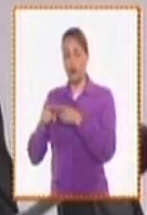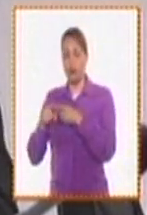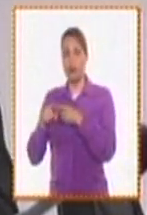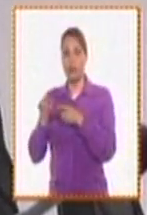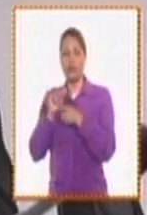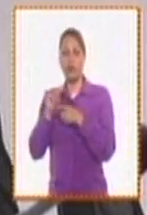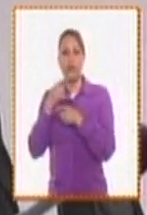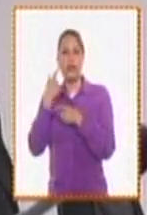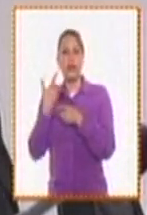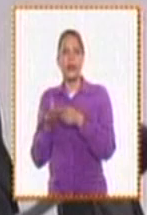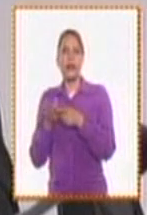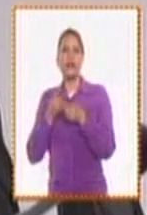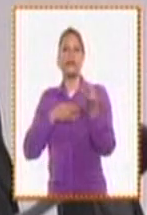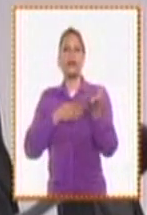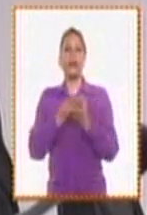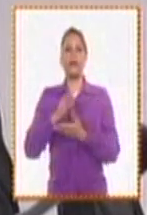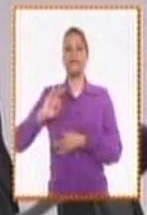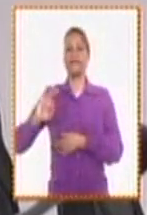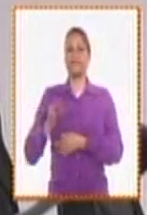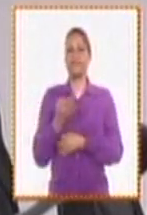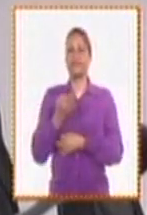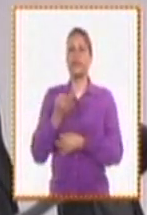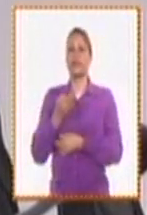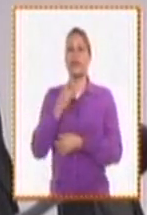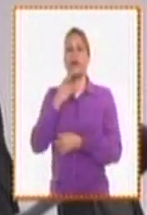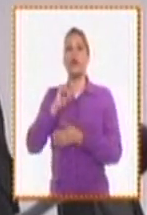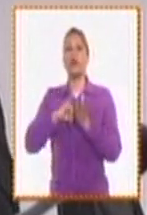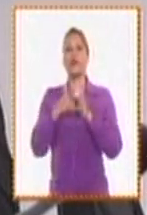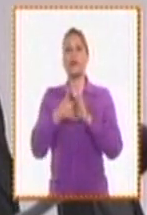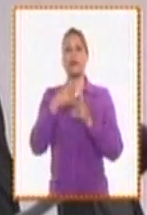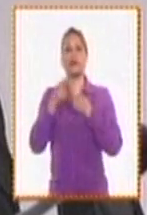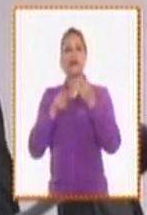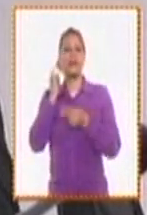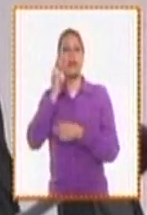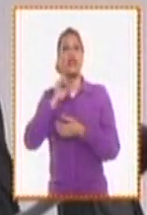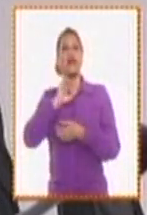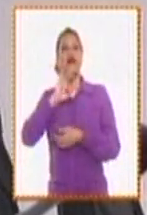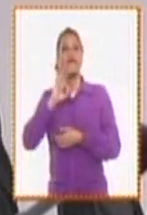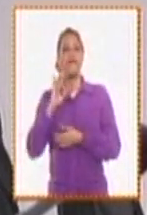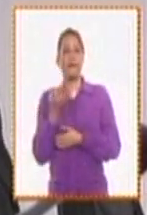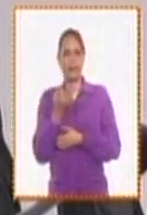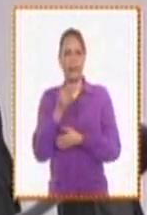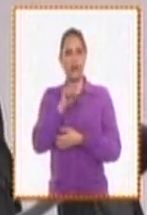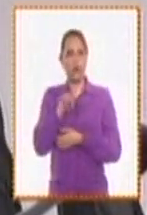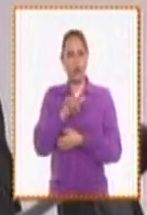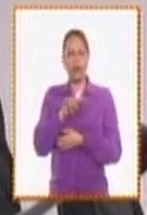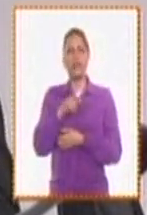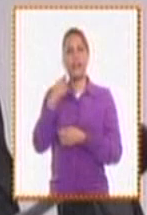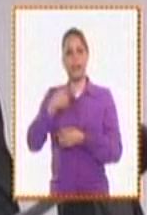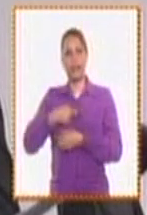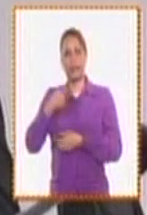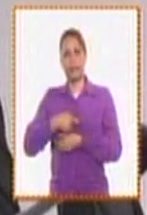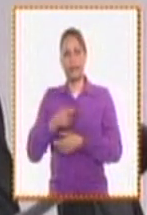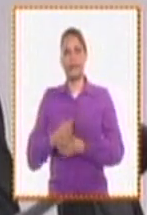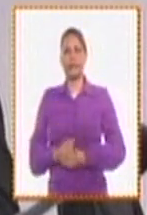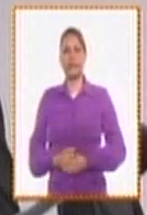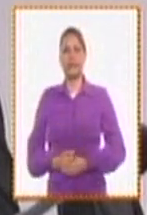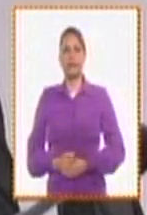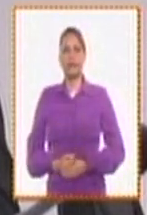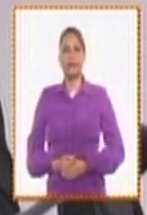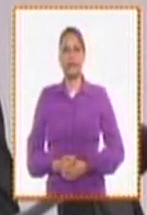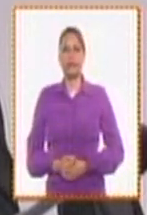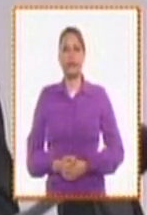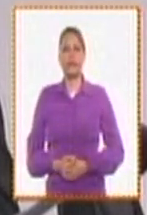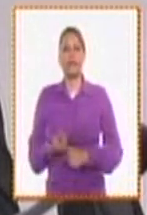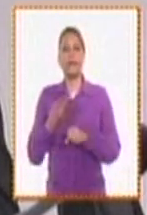con seguir perfeccionando los proyectos que desarrolla la FEN, en el caso de No Seas Uno Más, un proyecto que también está dirigido a